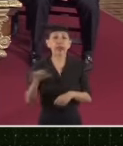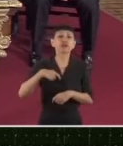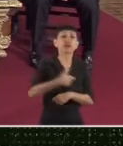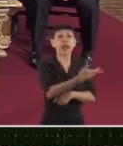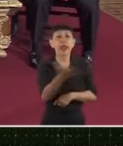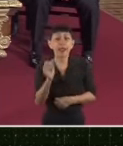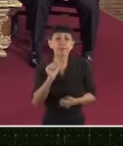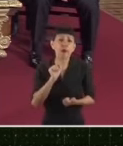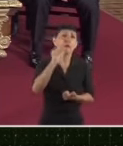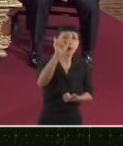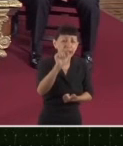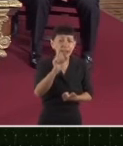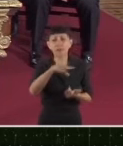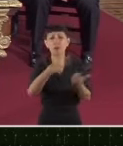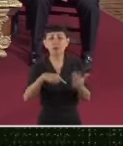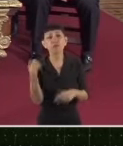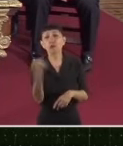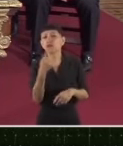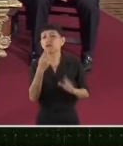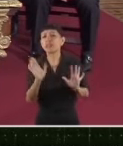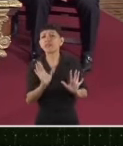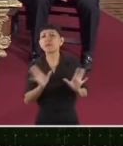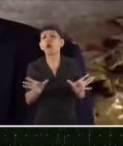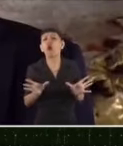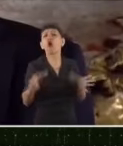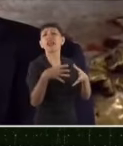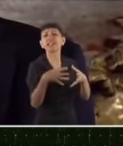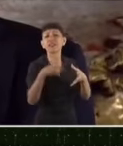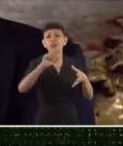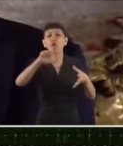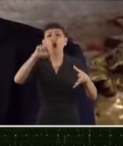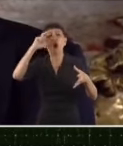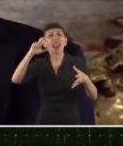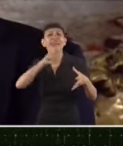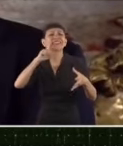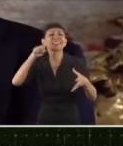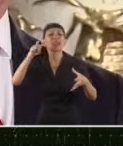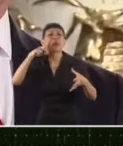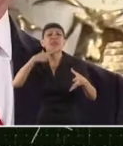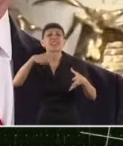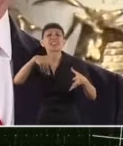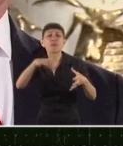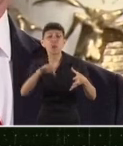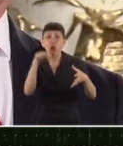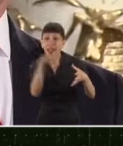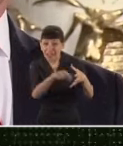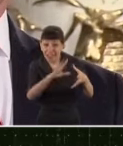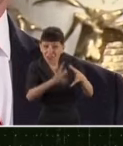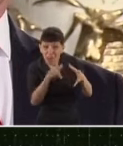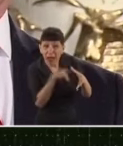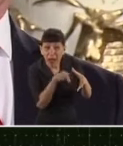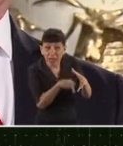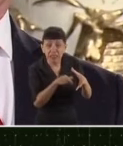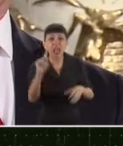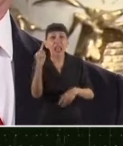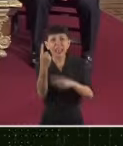Artes, en caso de que se apruebe ese proyecto de ley. Así que, bueno, creo que legítimamente podemos sospechar que también están